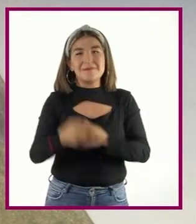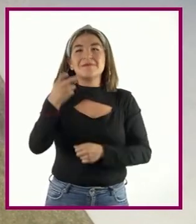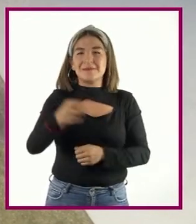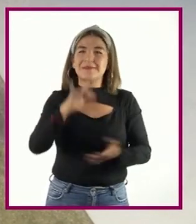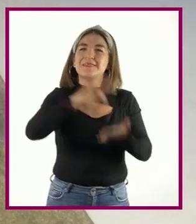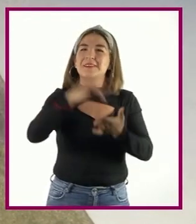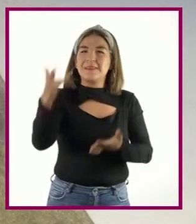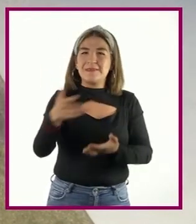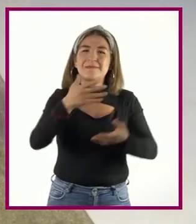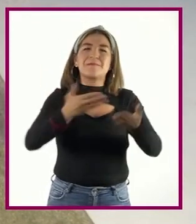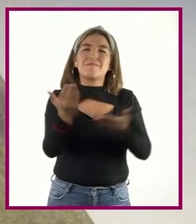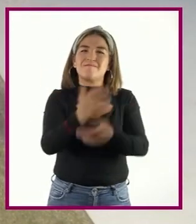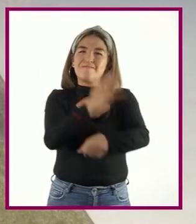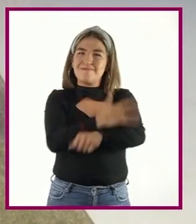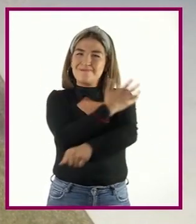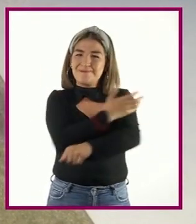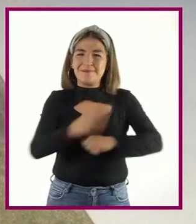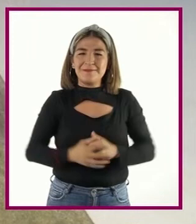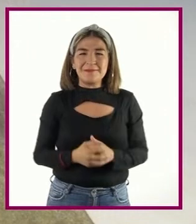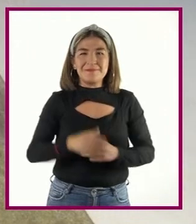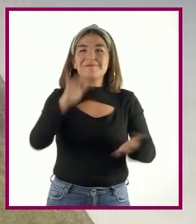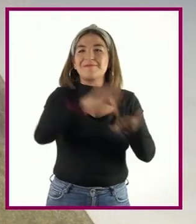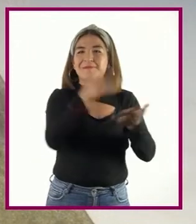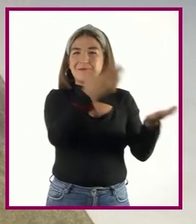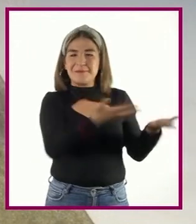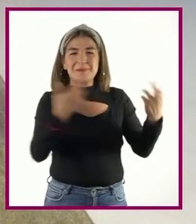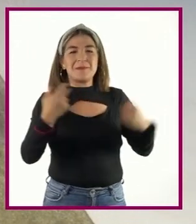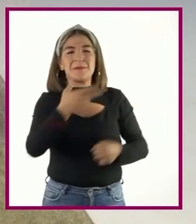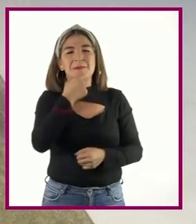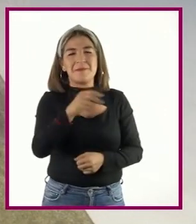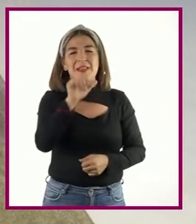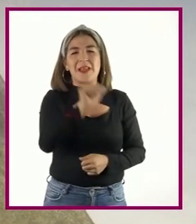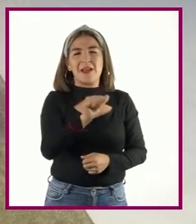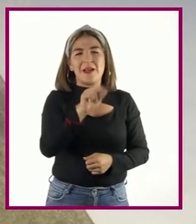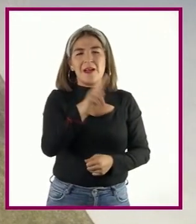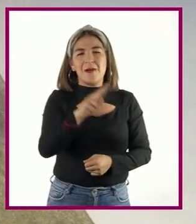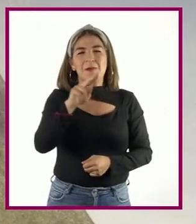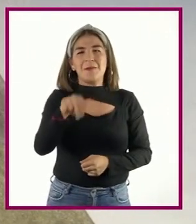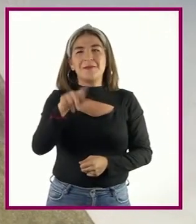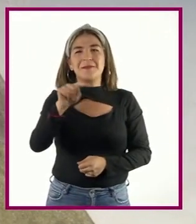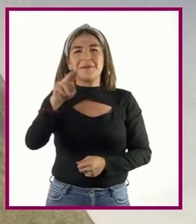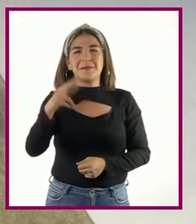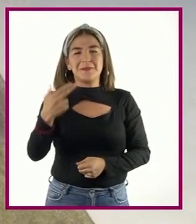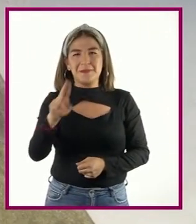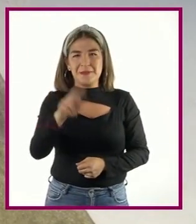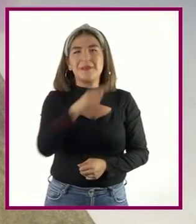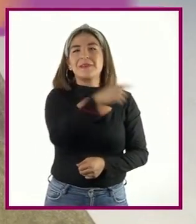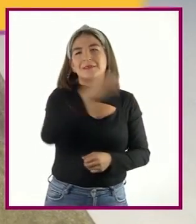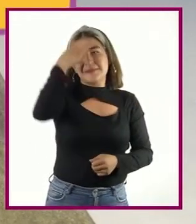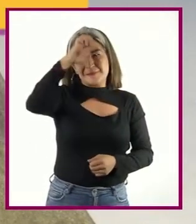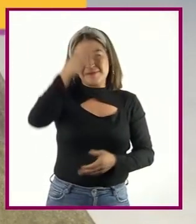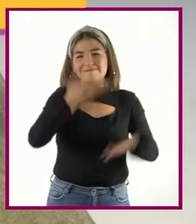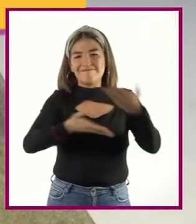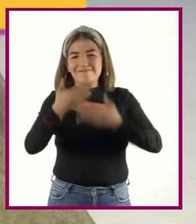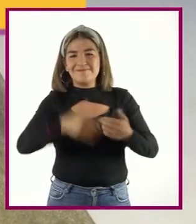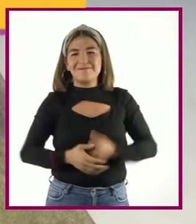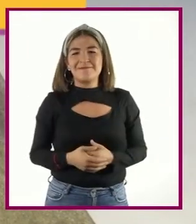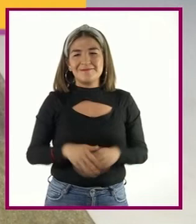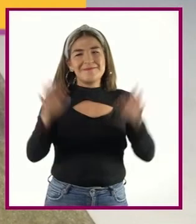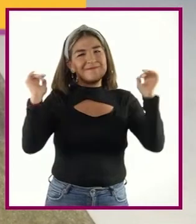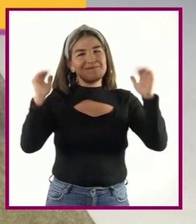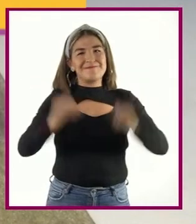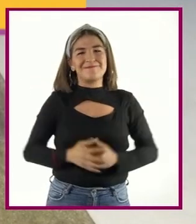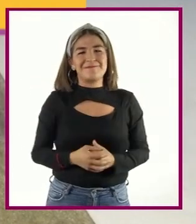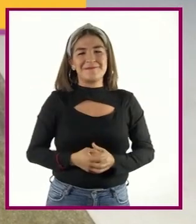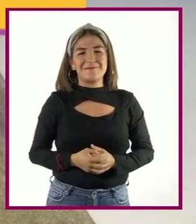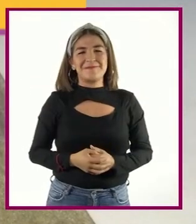las gracias por acompañarnos. Agradecemos a Ubuntu por habernos compartido su experiencia. ¡Hasta